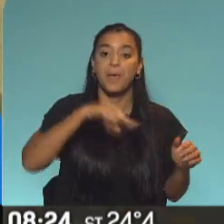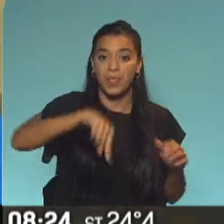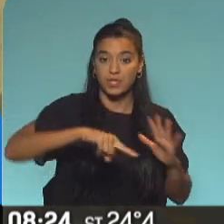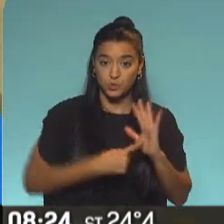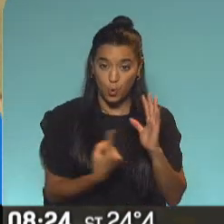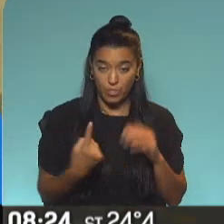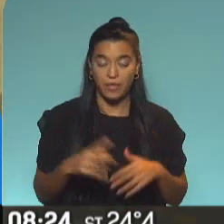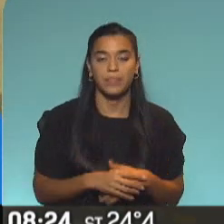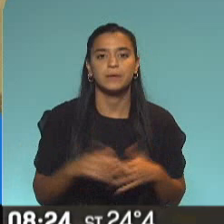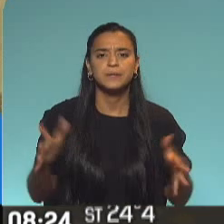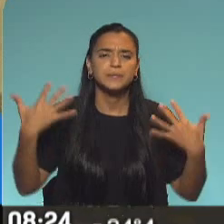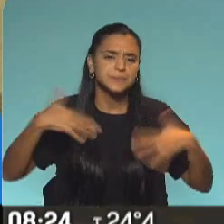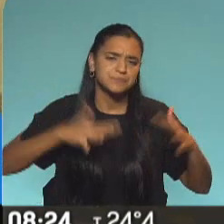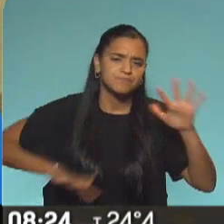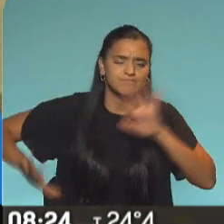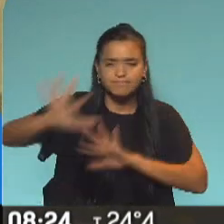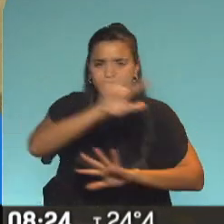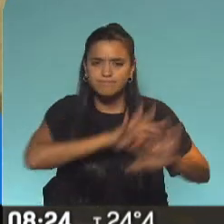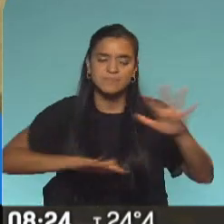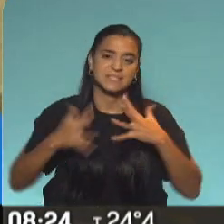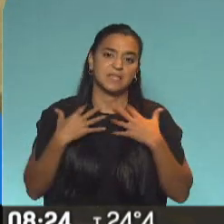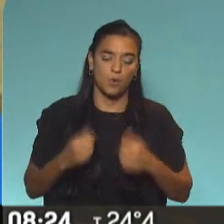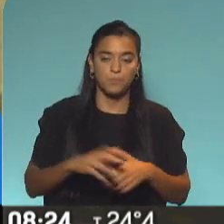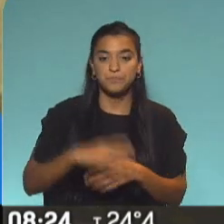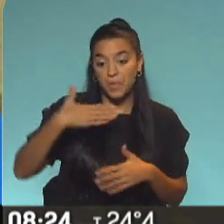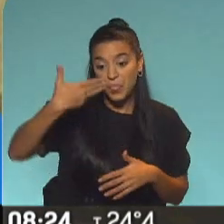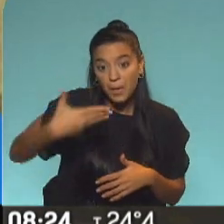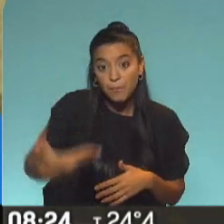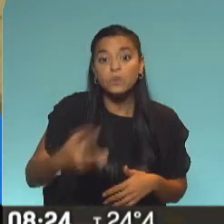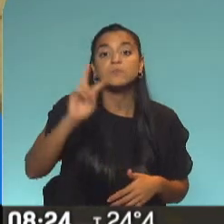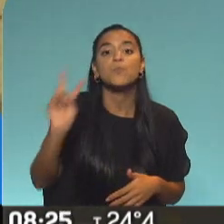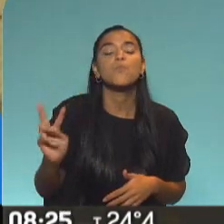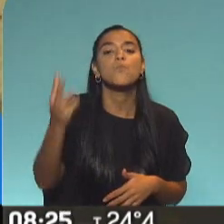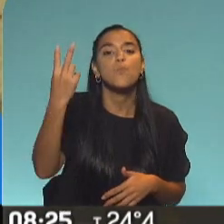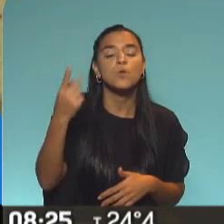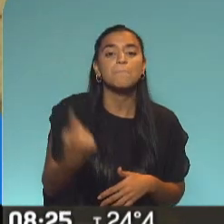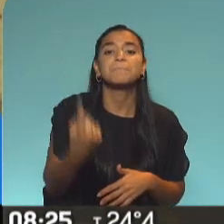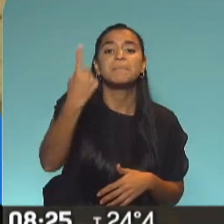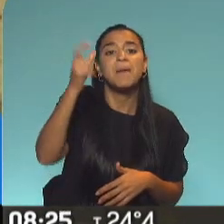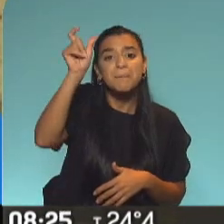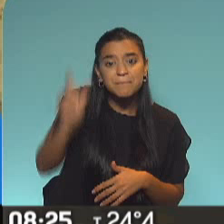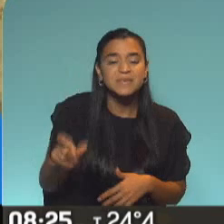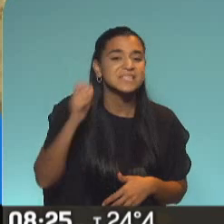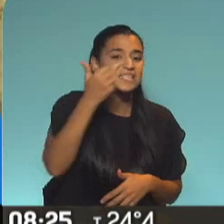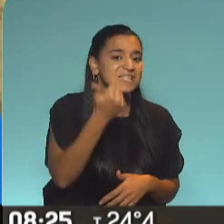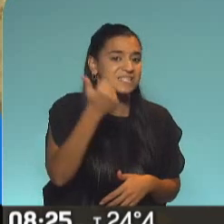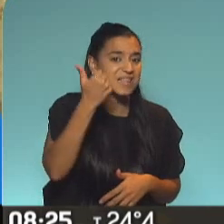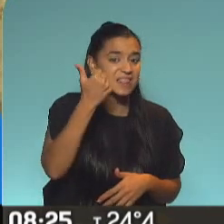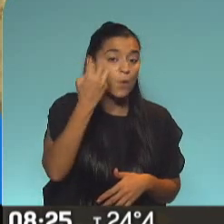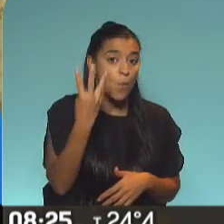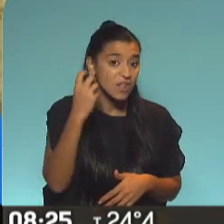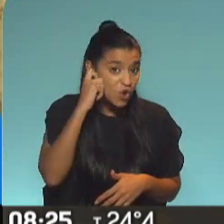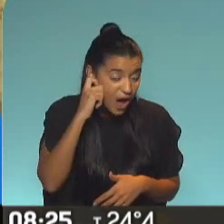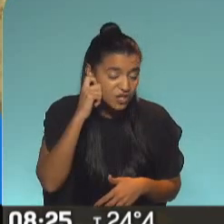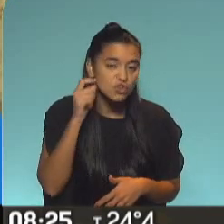Aires en un inmenso operativo sanitario. Días más tarde fallecía el primer paciente de 64 años cuando esta